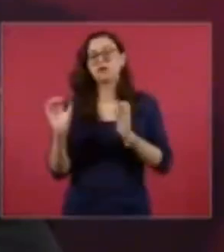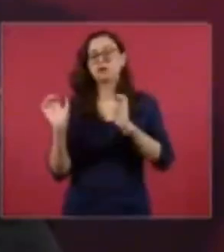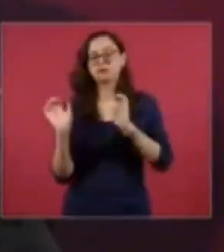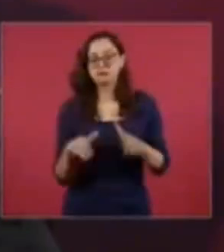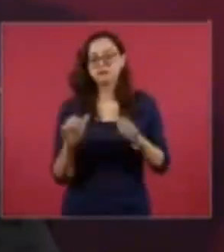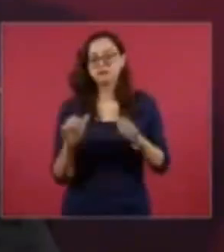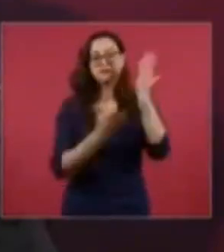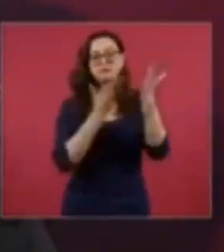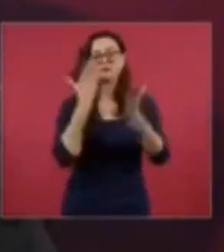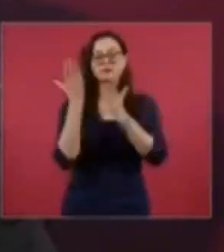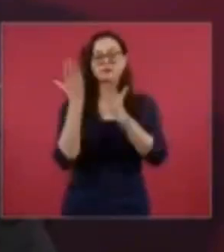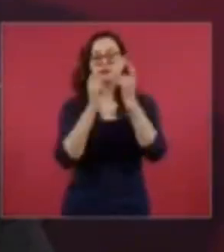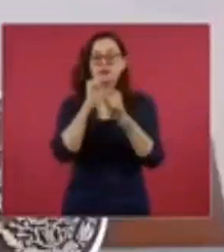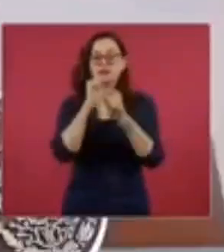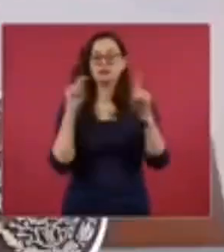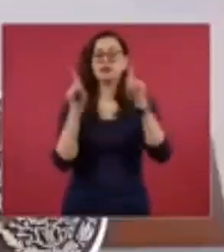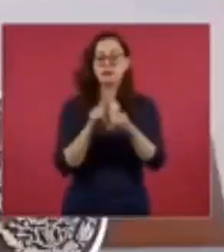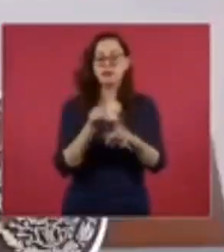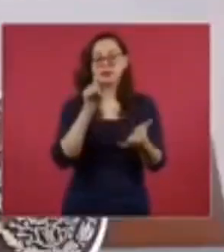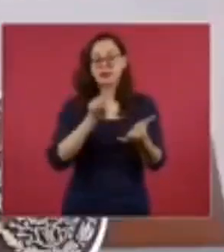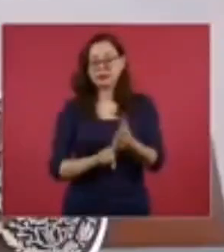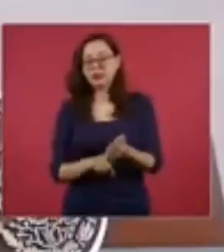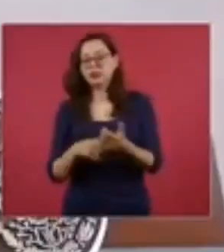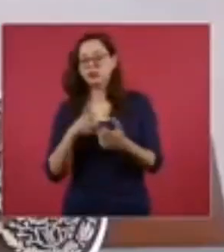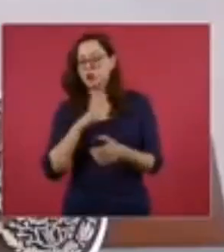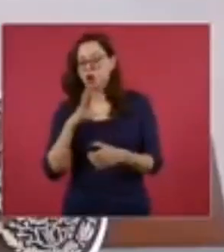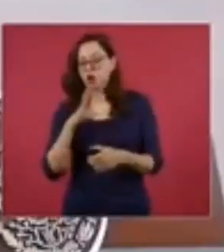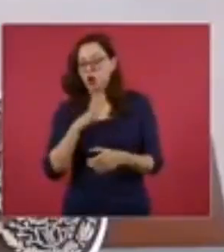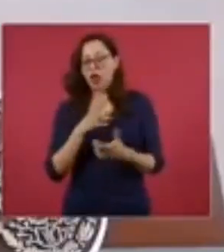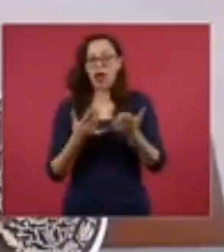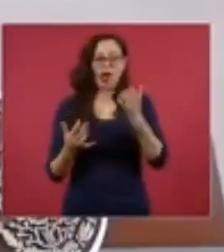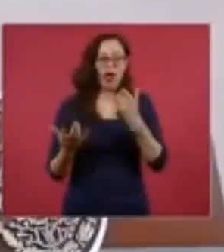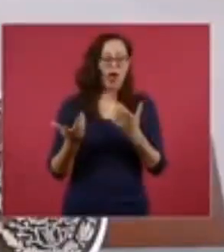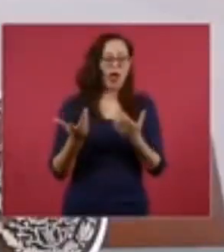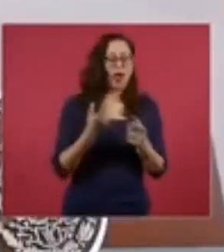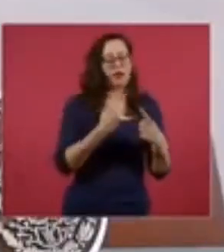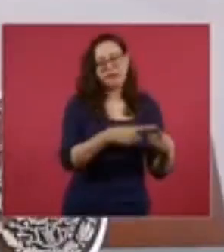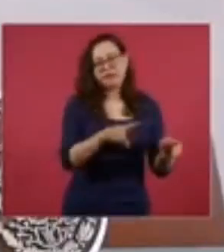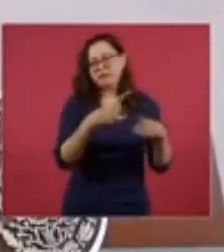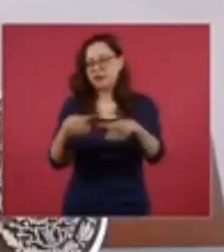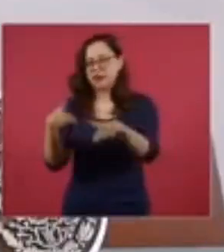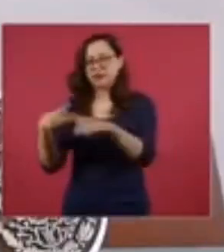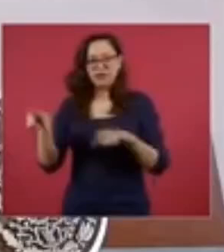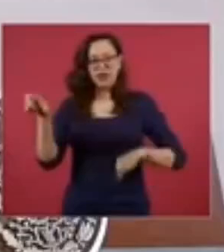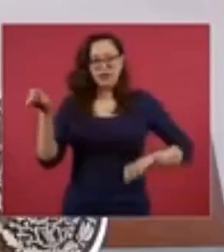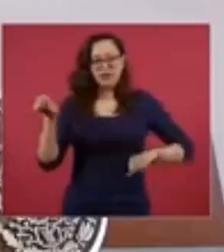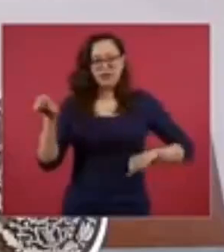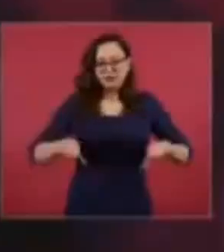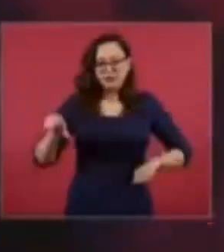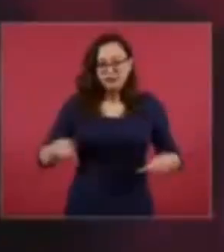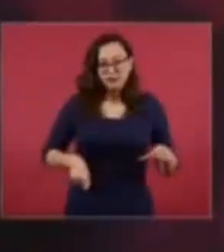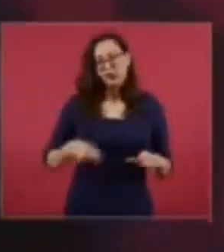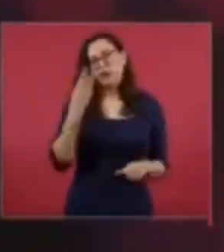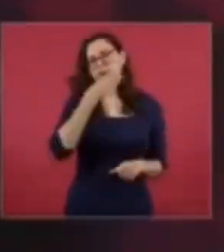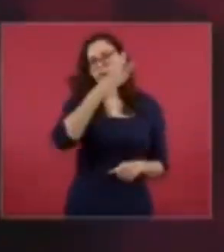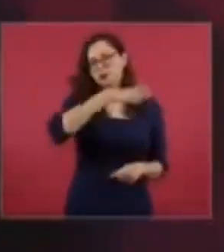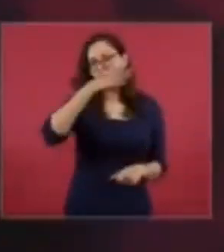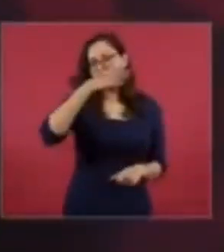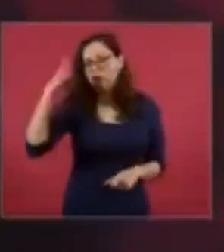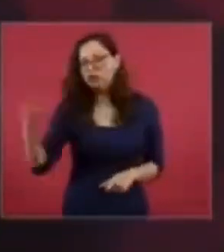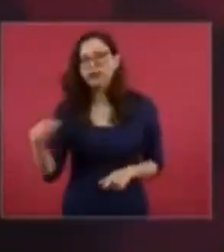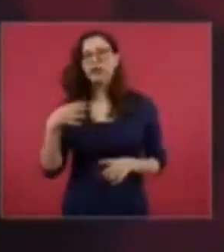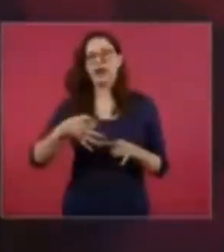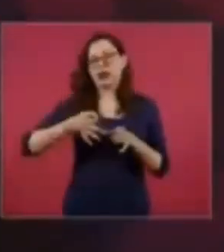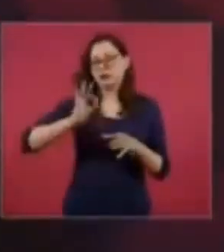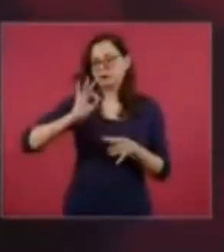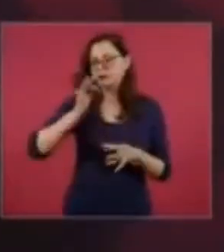quienes además contarán con laboratorios pesados y ligeros, auditorio, biblioteca, cafetería e